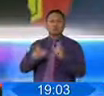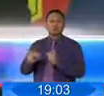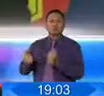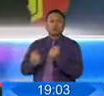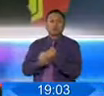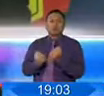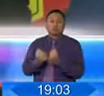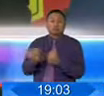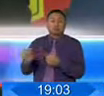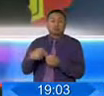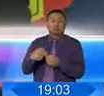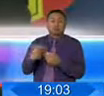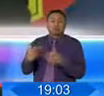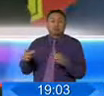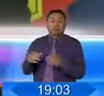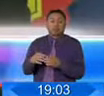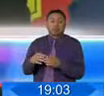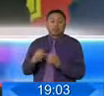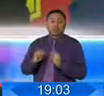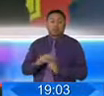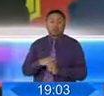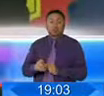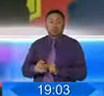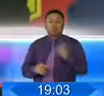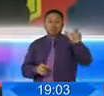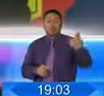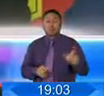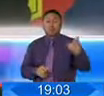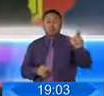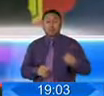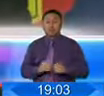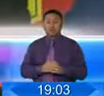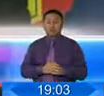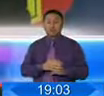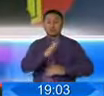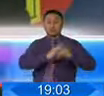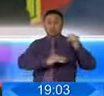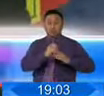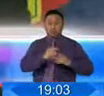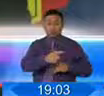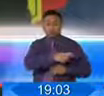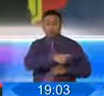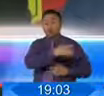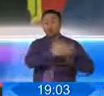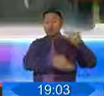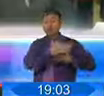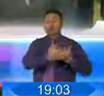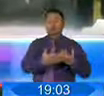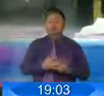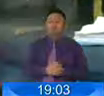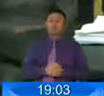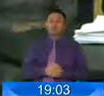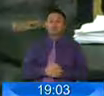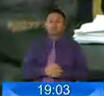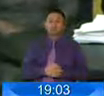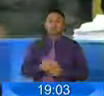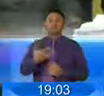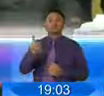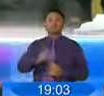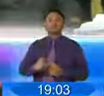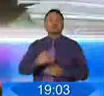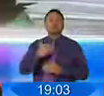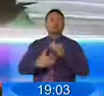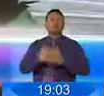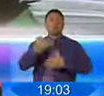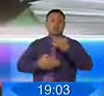ilícitamente para llevar al banquillo de los acusados a personas totalmente inocentes? Demandan que los procesos